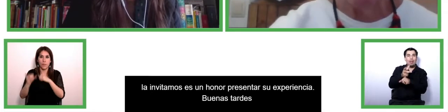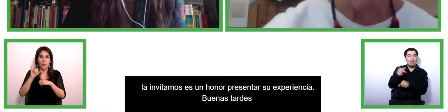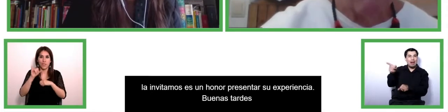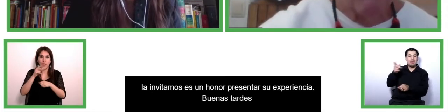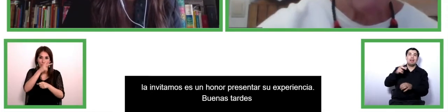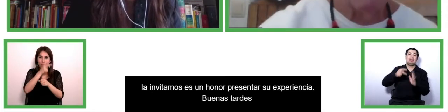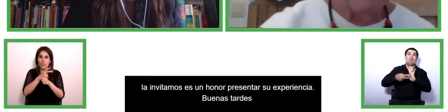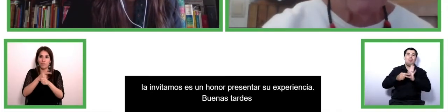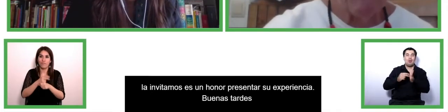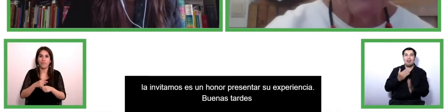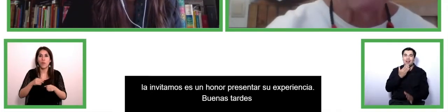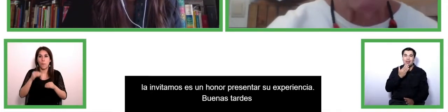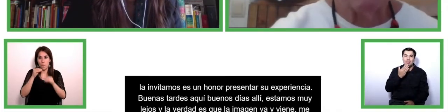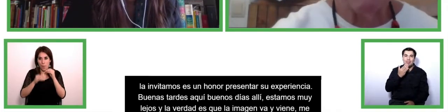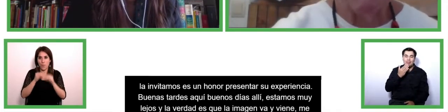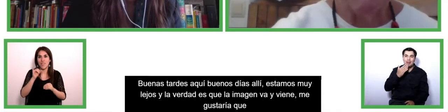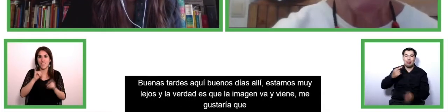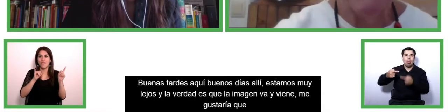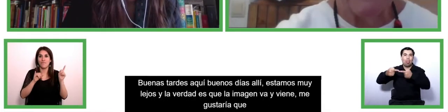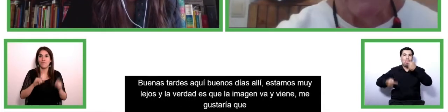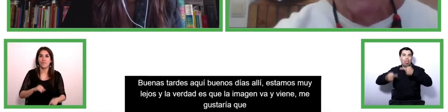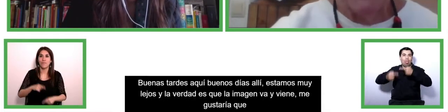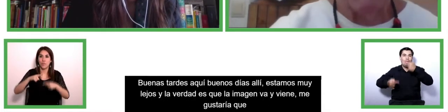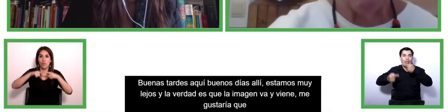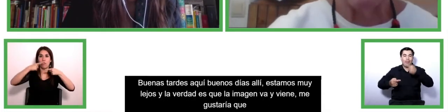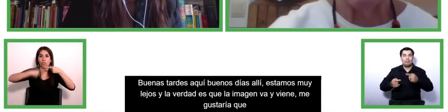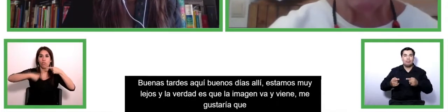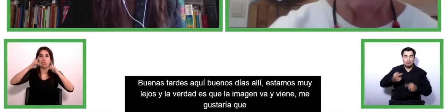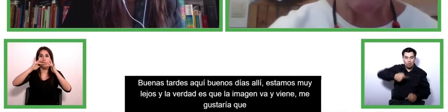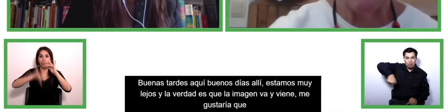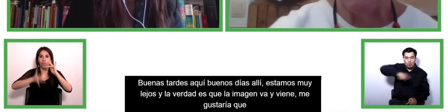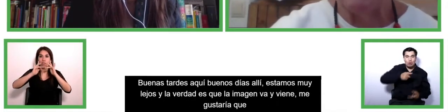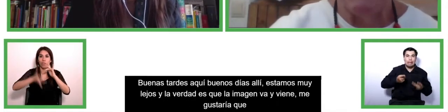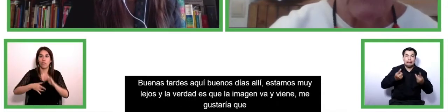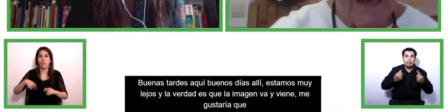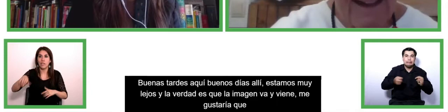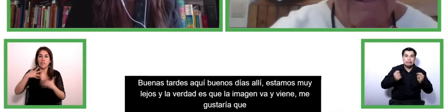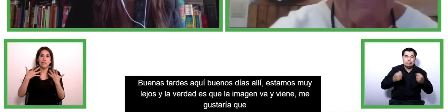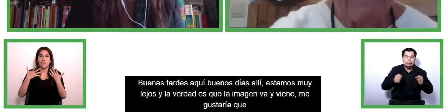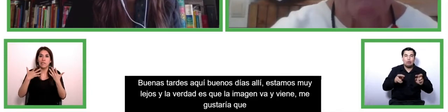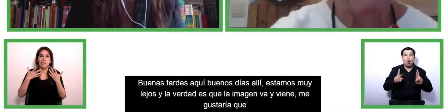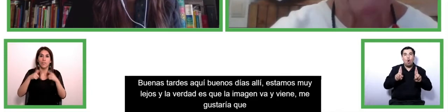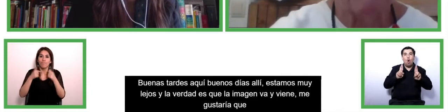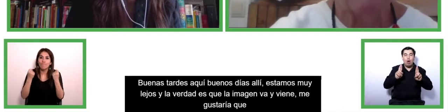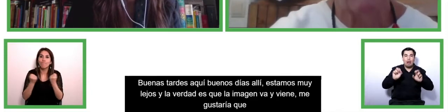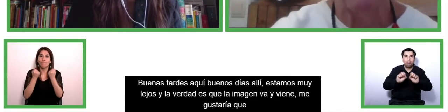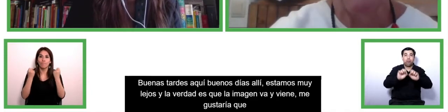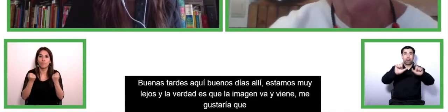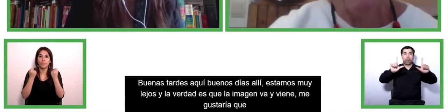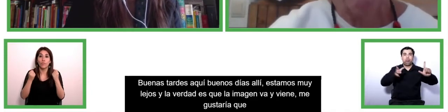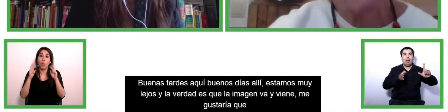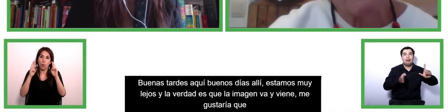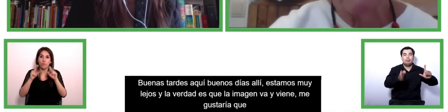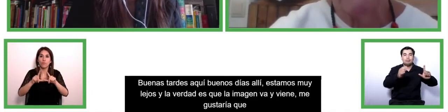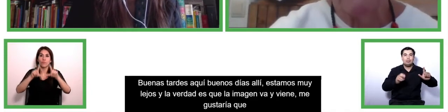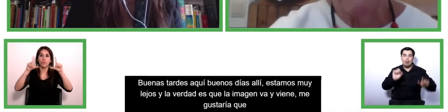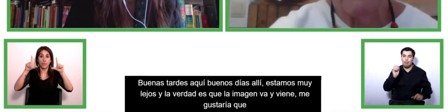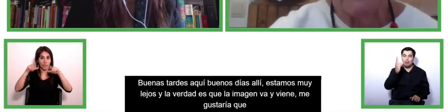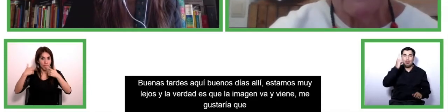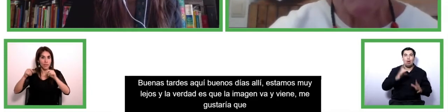intentar aquí tenerlo estable durante todo el rato. Lo primero es agradecer la invitación,